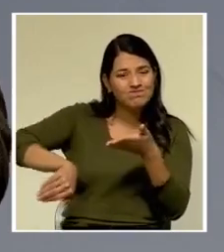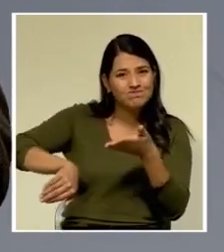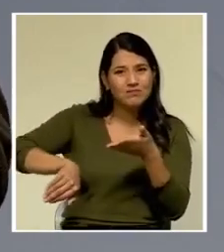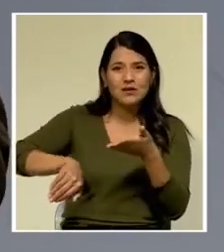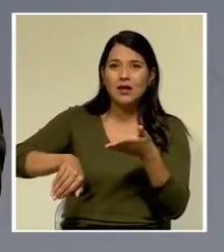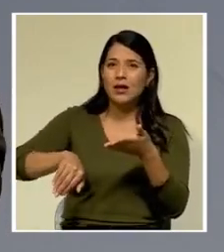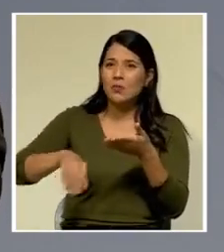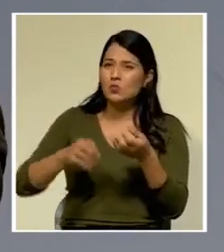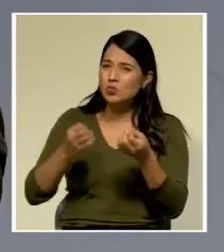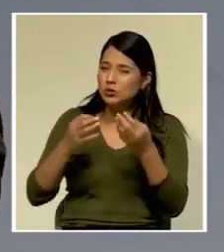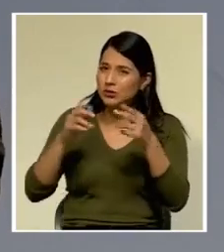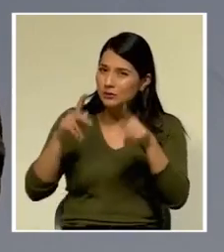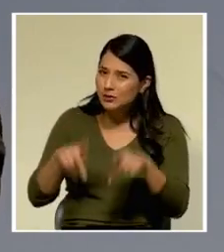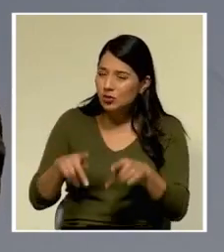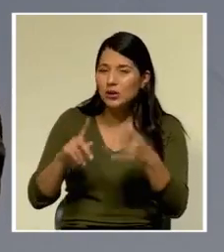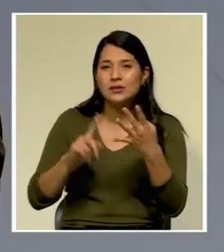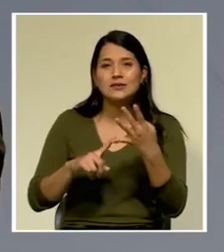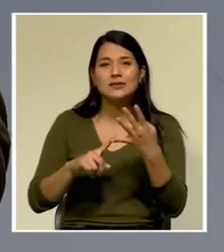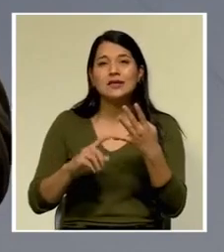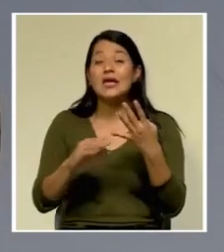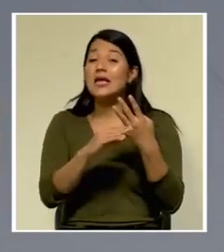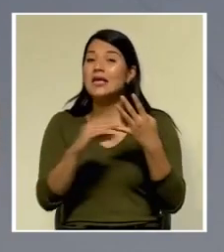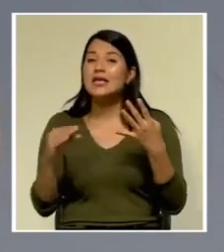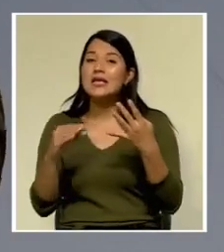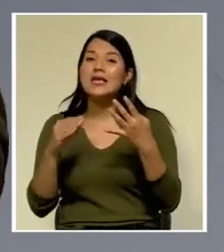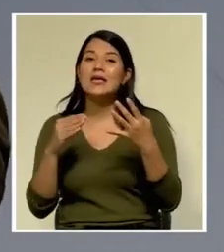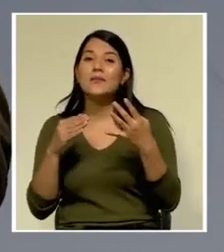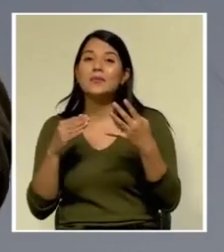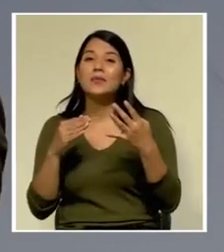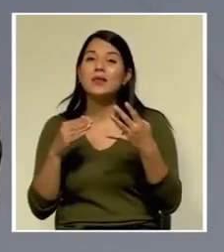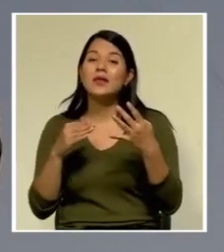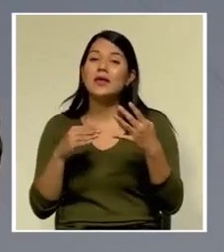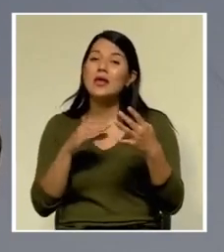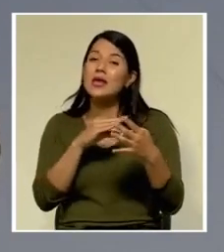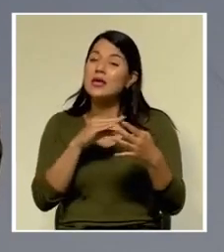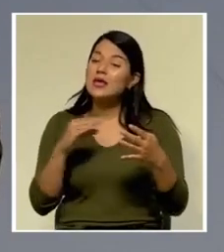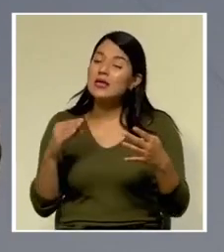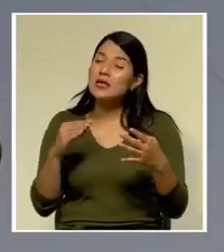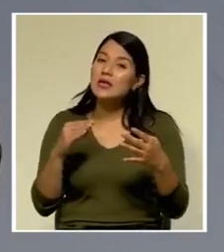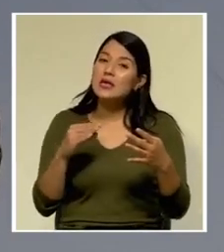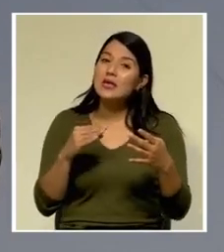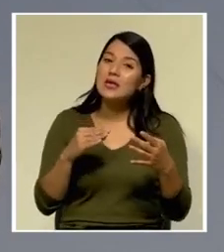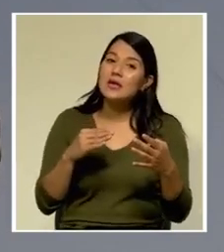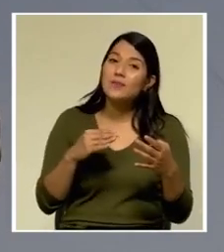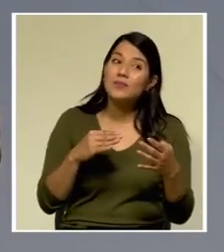el ejercicio de quien resulta electo en favor de sus financistas o de sus patrocinadores.